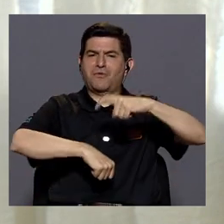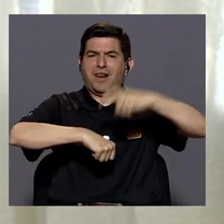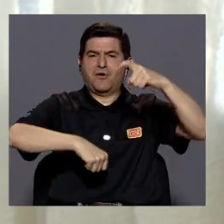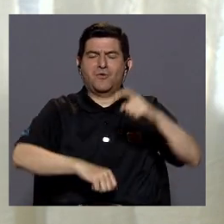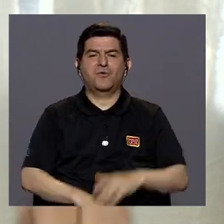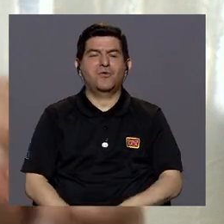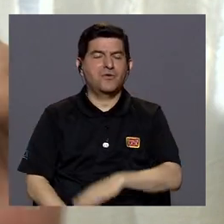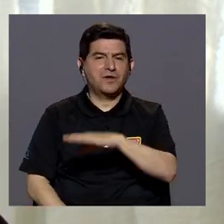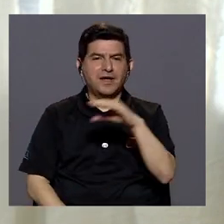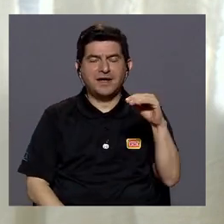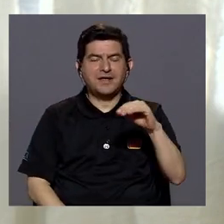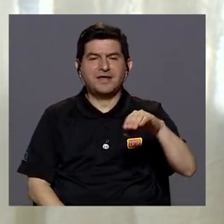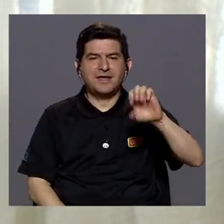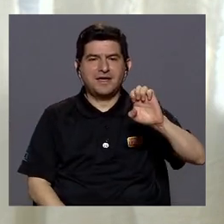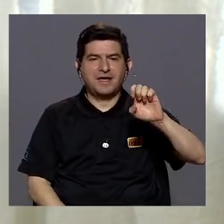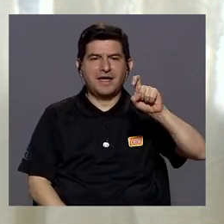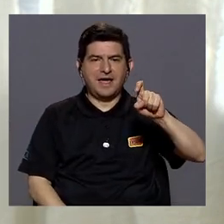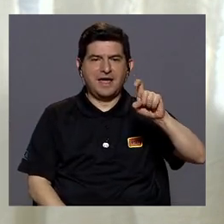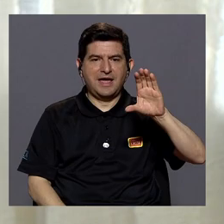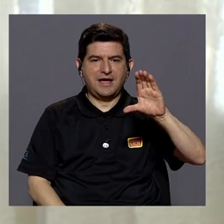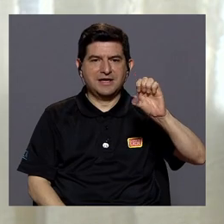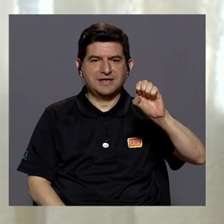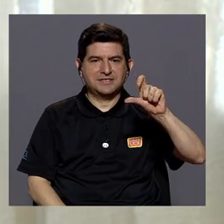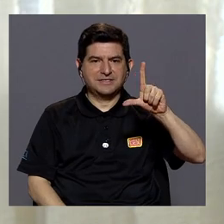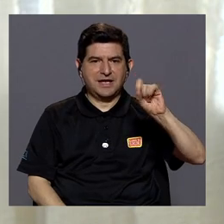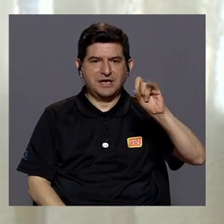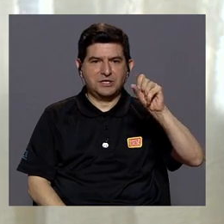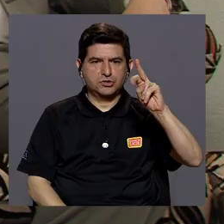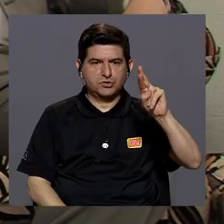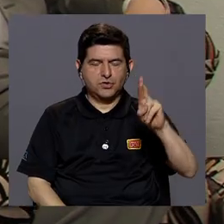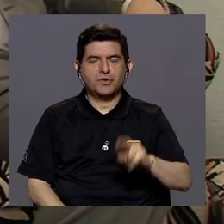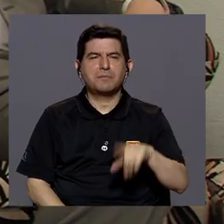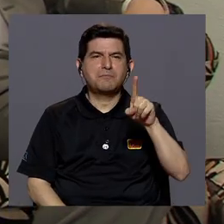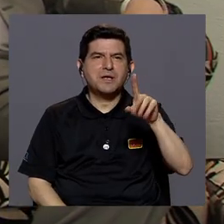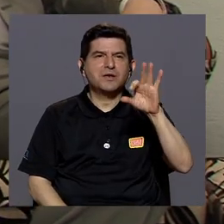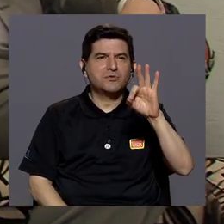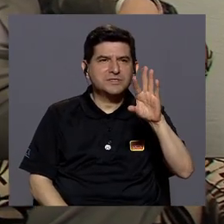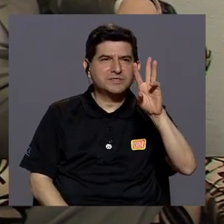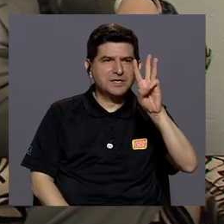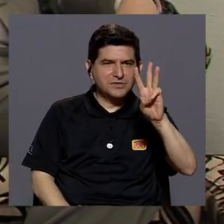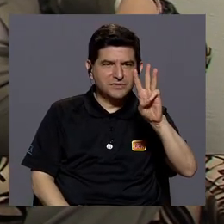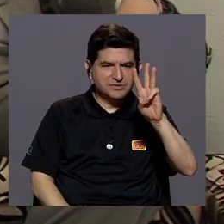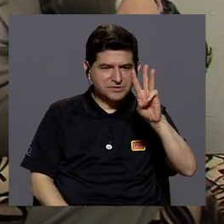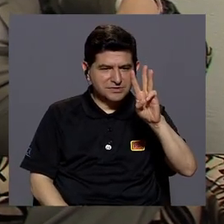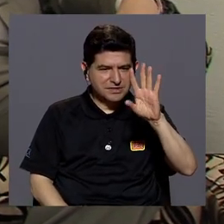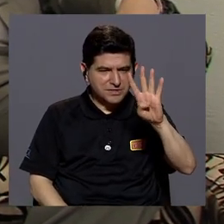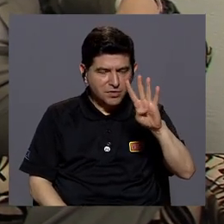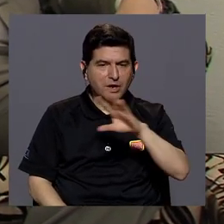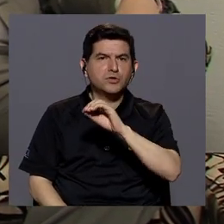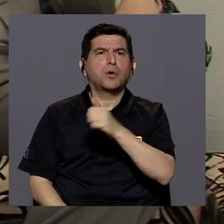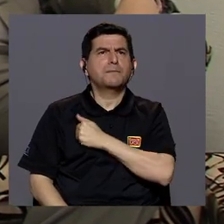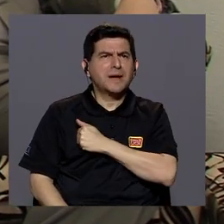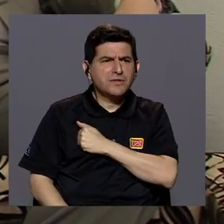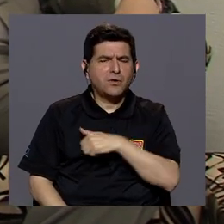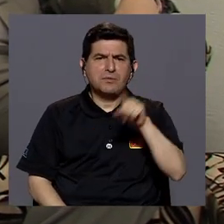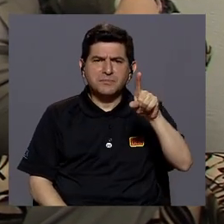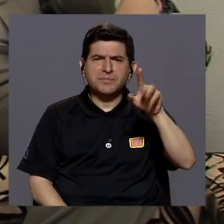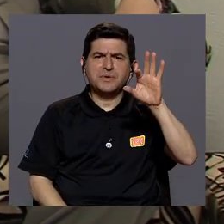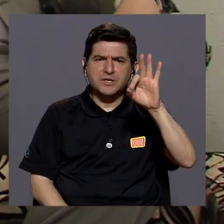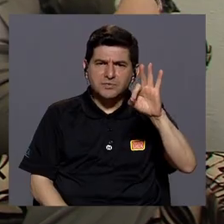Excelsior empezó a formarse en el 64, en el 74, perdón, 74.